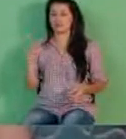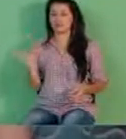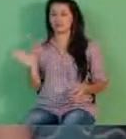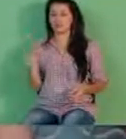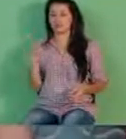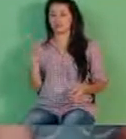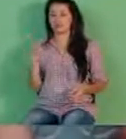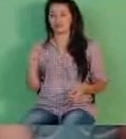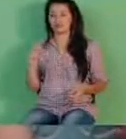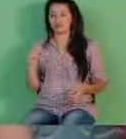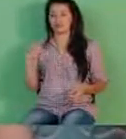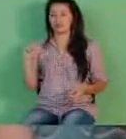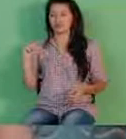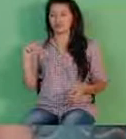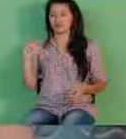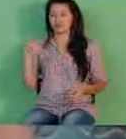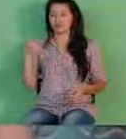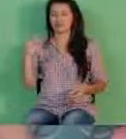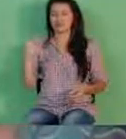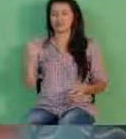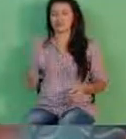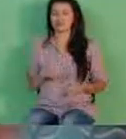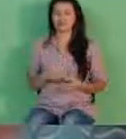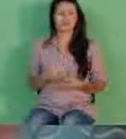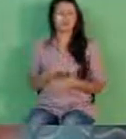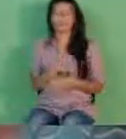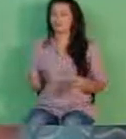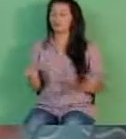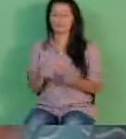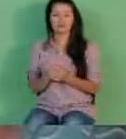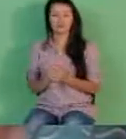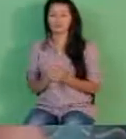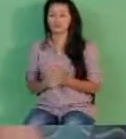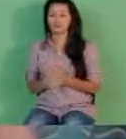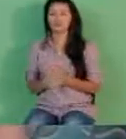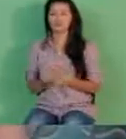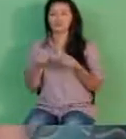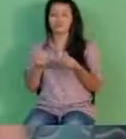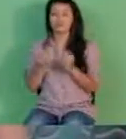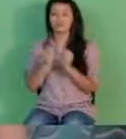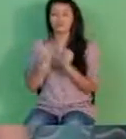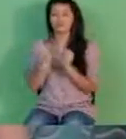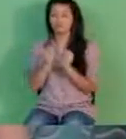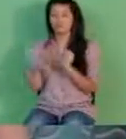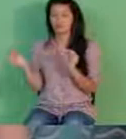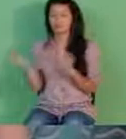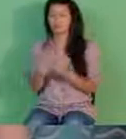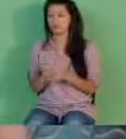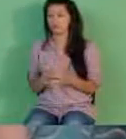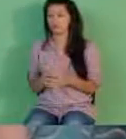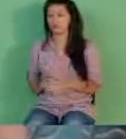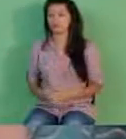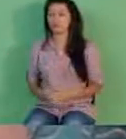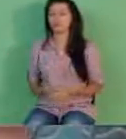desde por allá nare todo Puerto triunfonare Sí eso es la sierra no